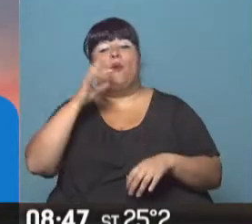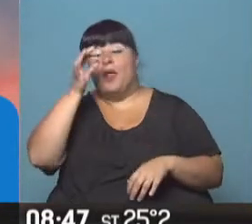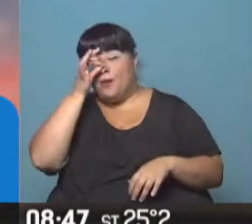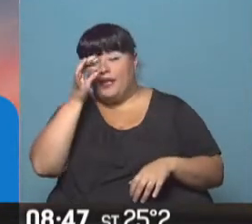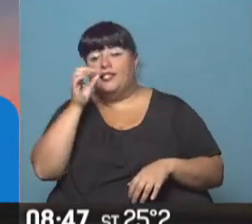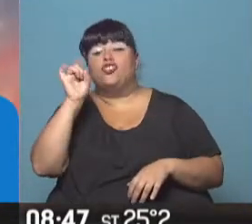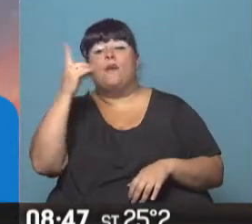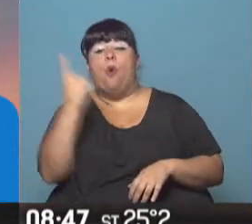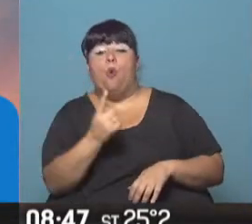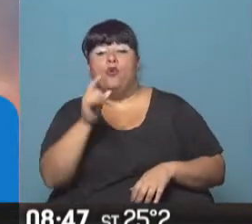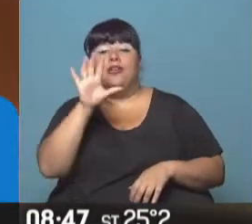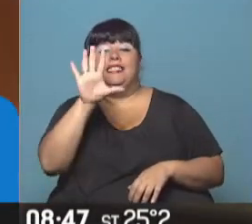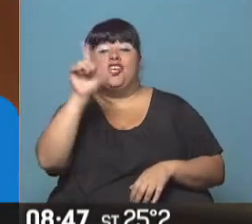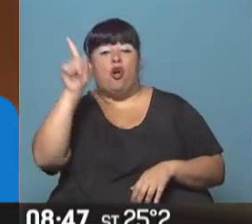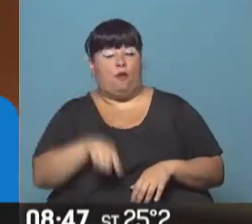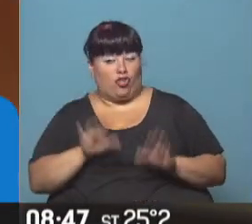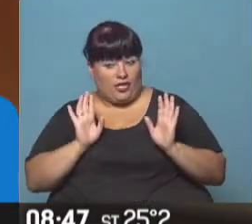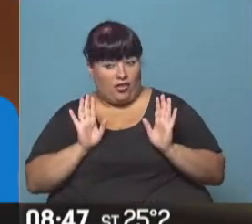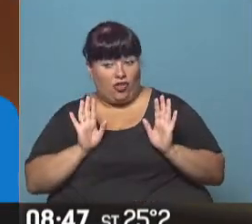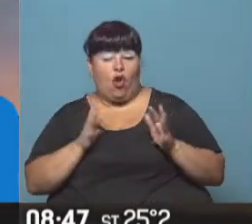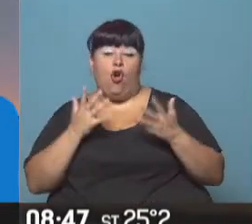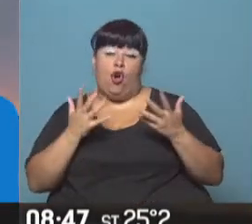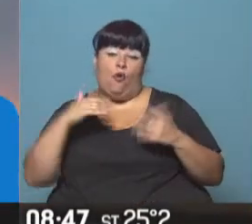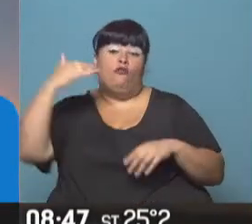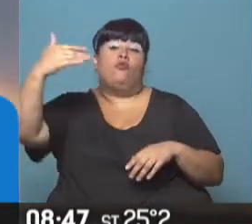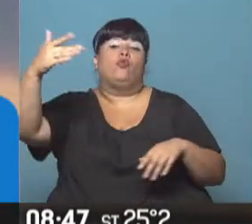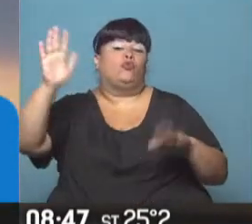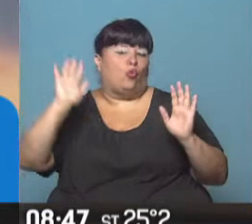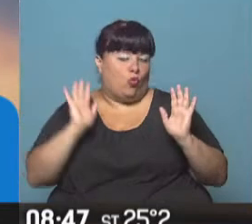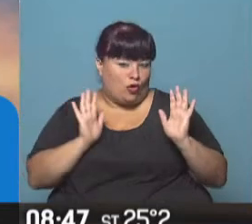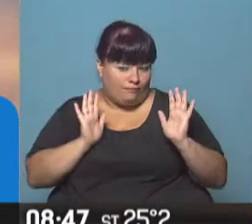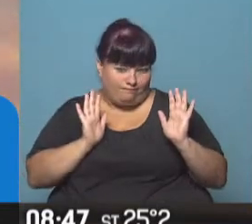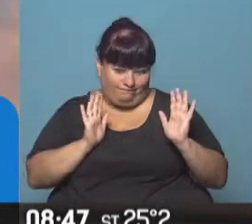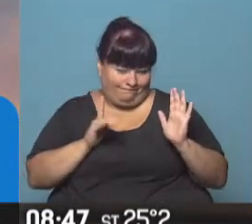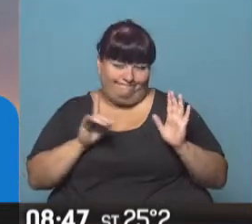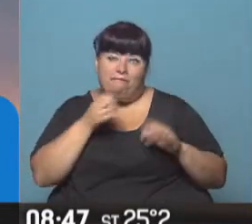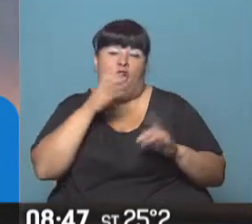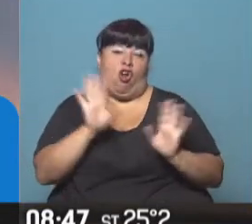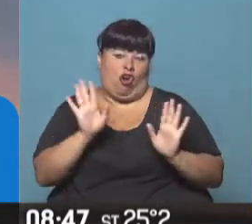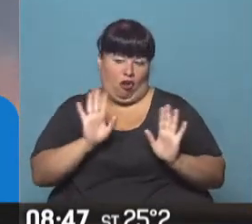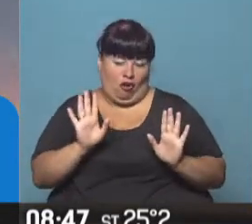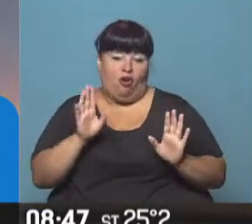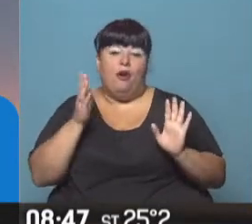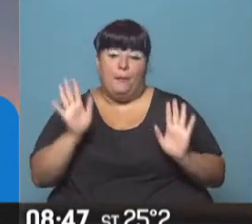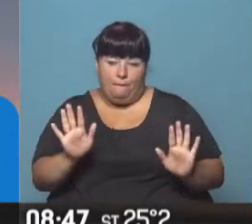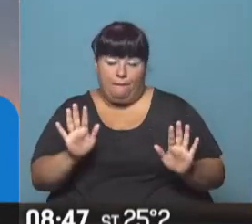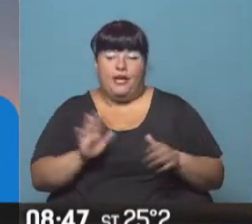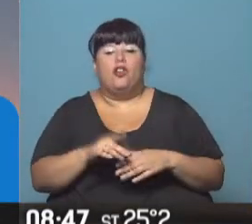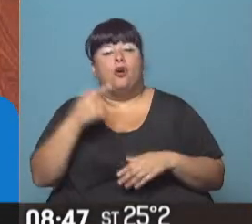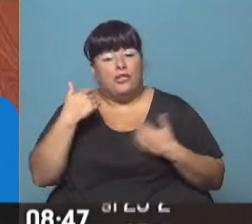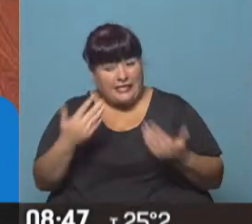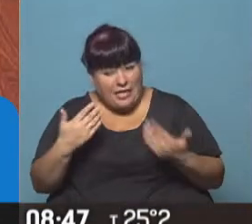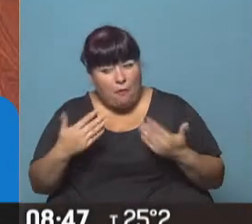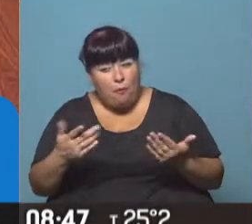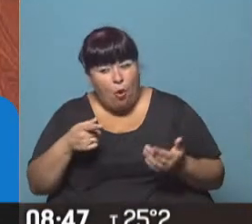de un solo dígito, del 5%. Obviamente futurología no es conveniente hacer. Sí. A ver, ¿es